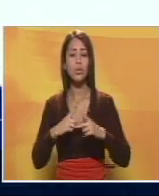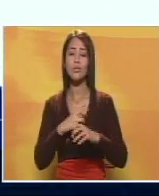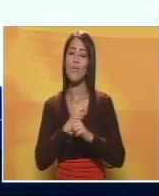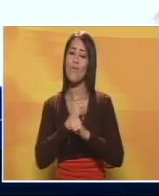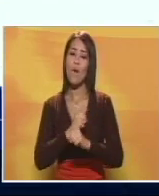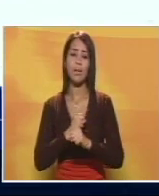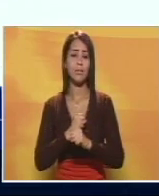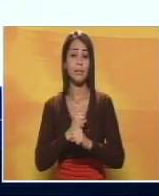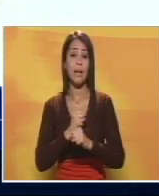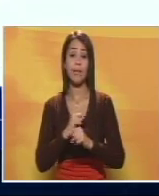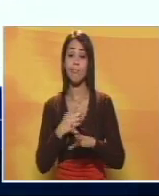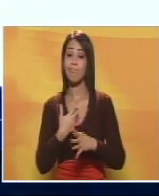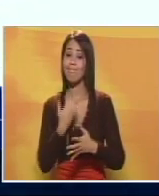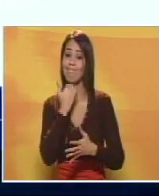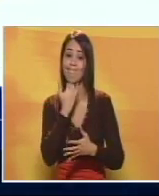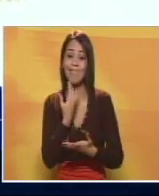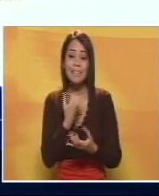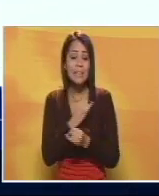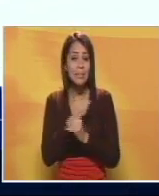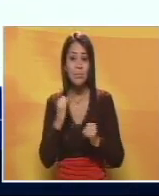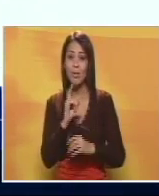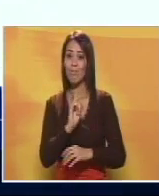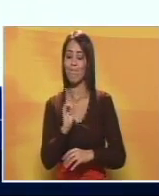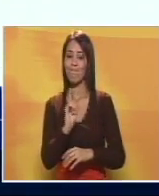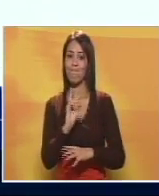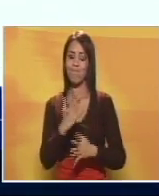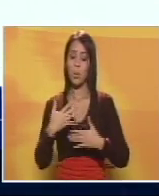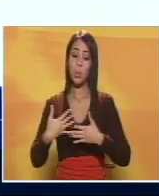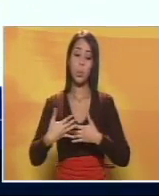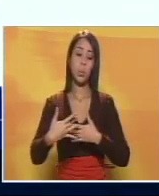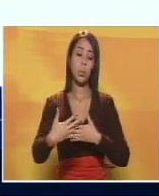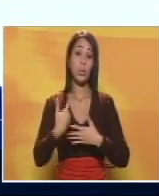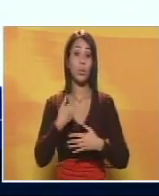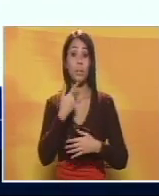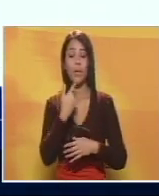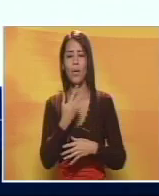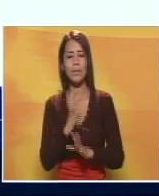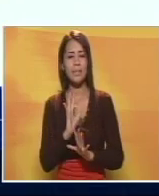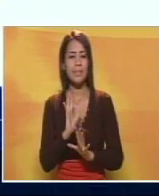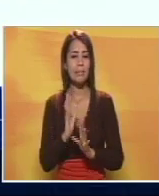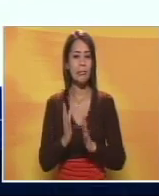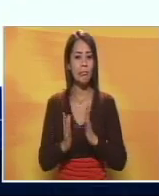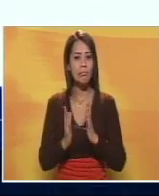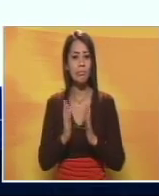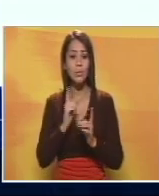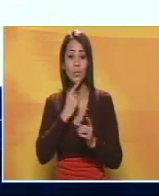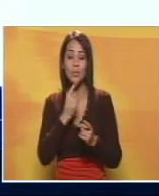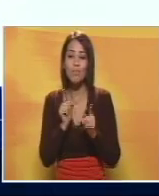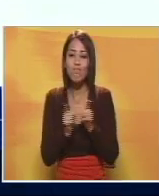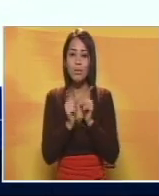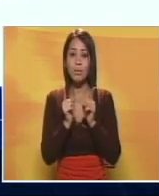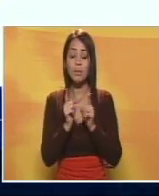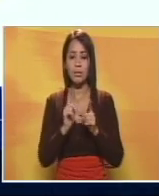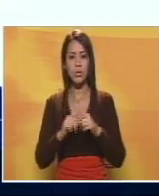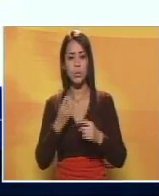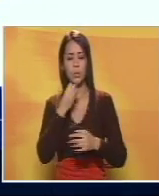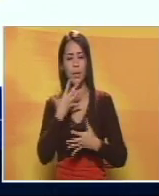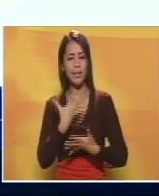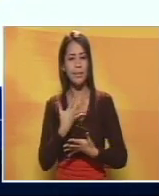fuerte. Esto no se ha acabado aún, esto va para largo. No puedo hablar mucho de eso, pero estamos